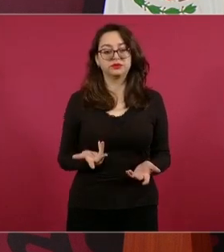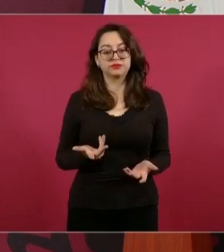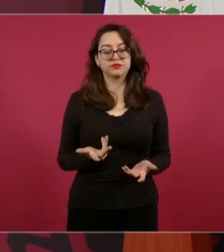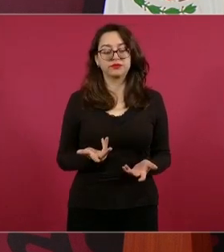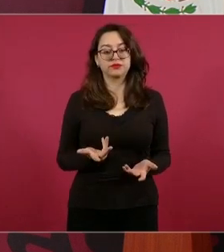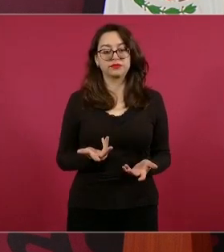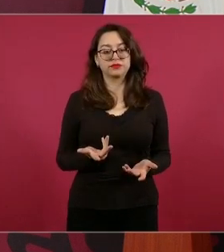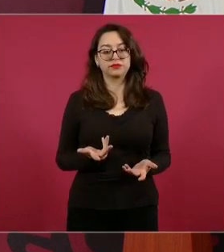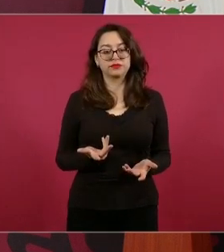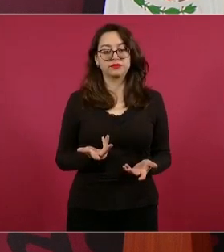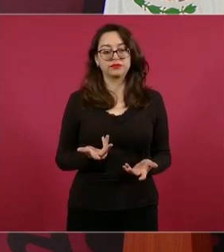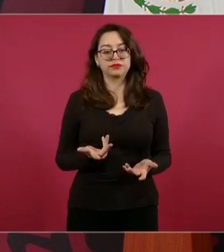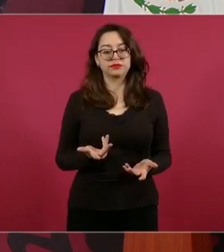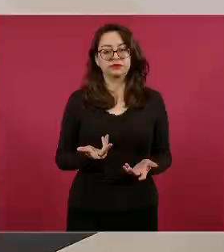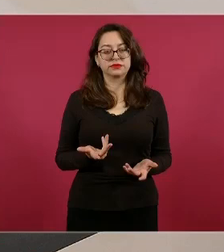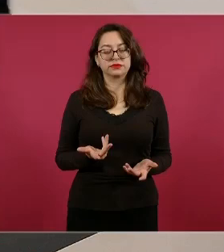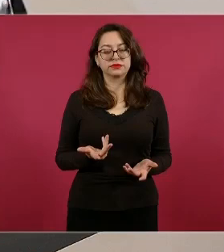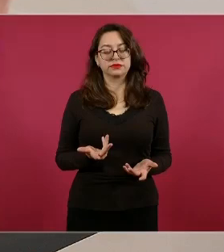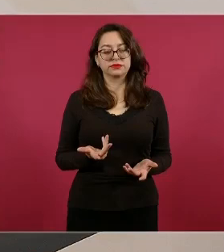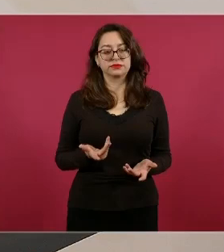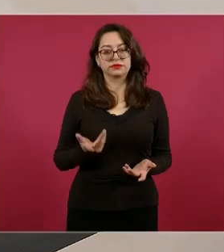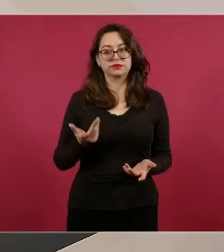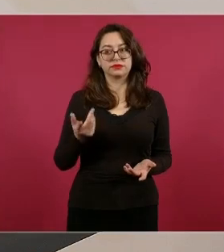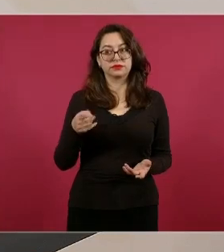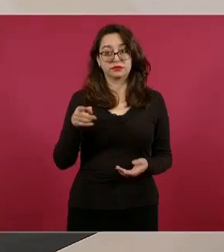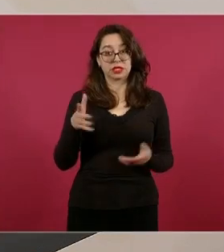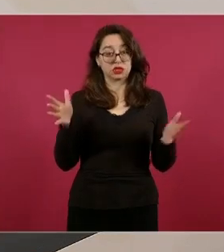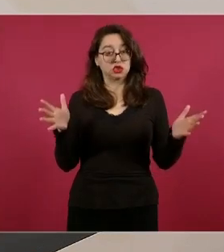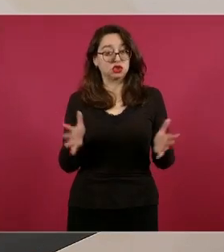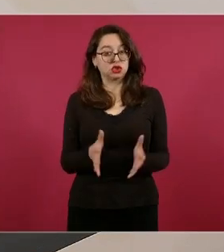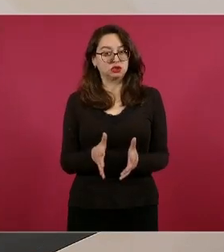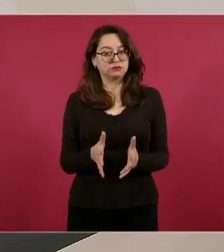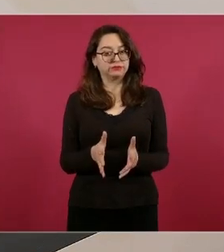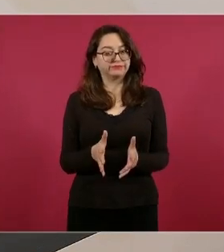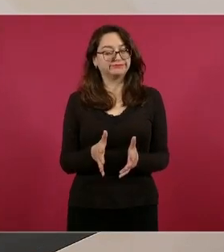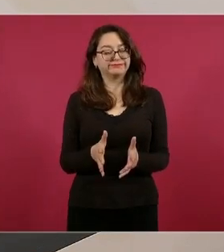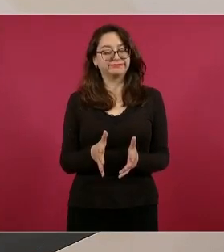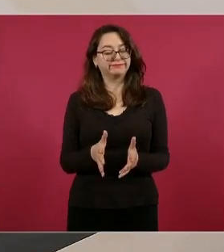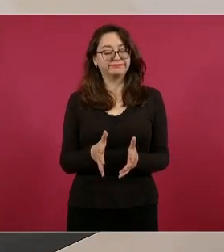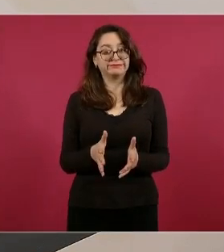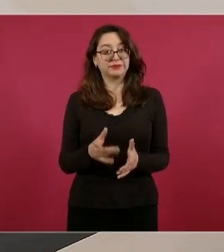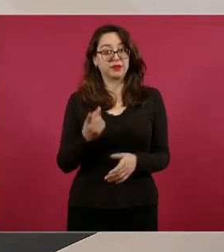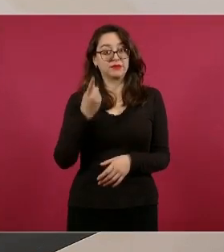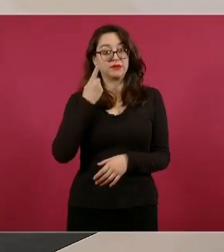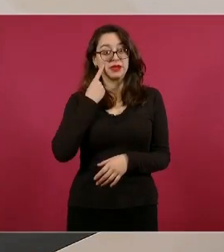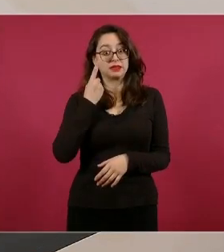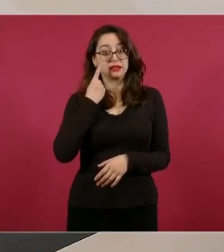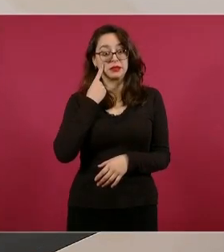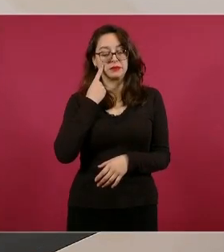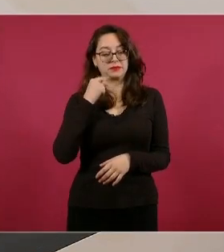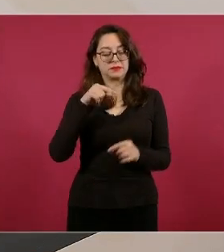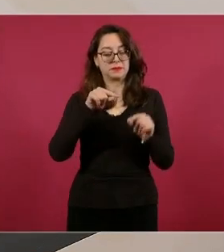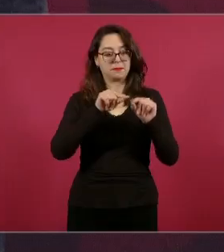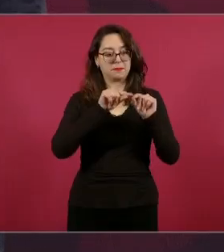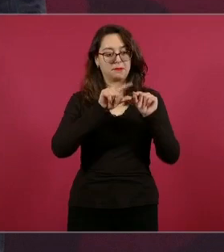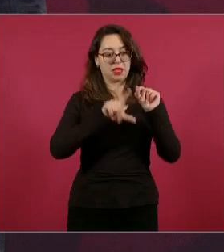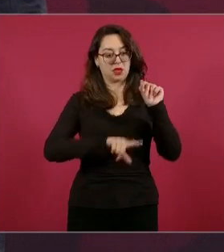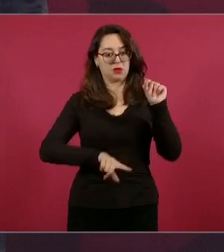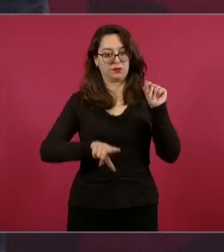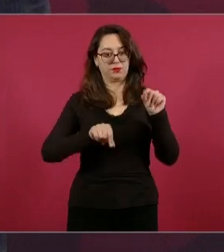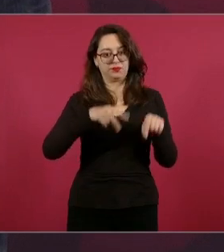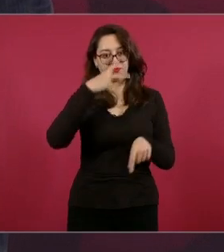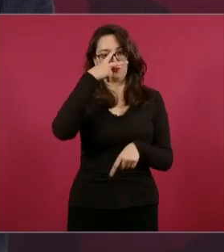Para tener una idea, toda la flota de aviones de México,